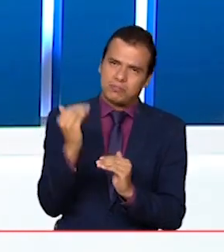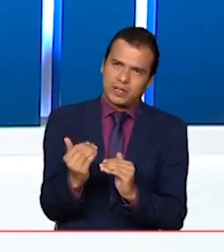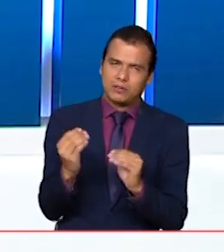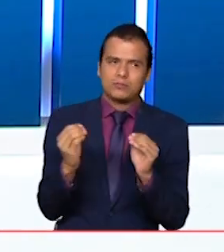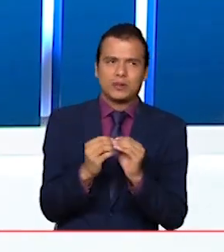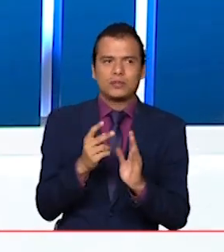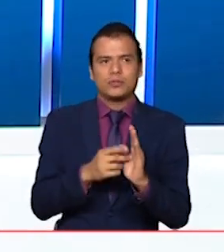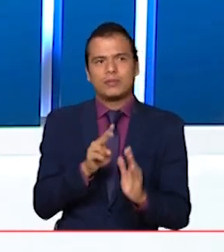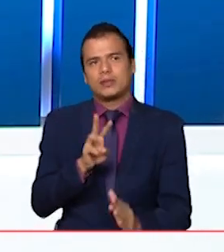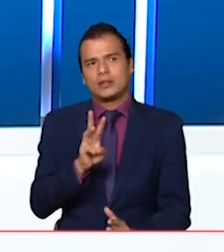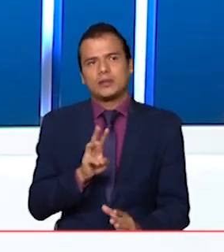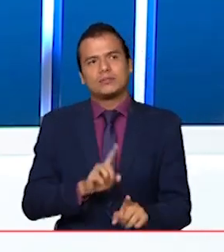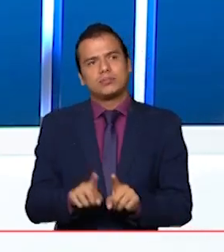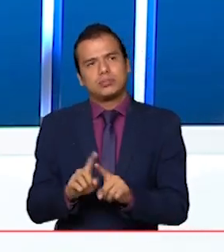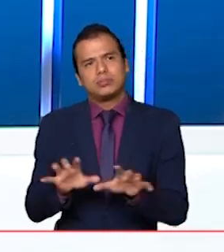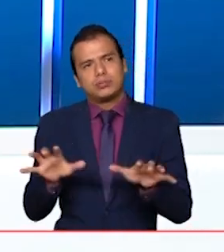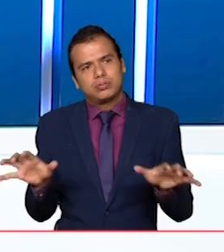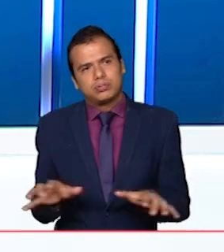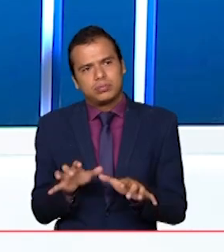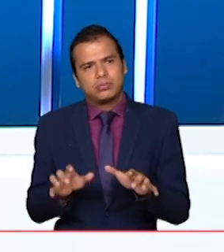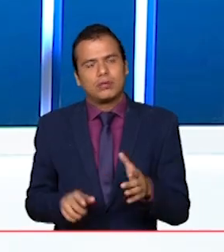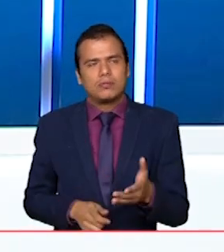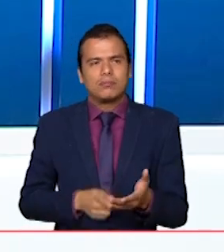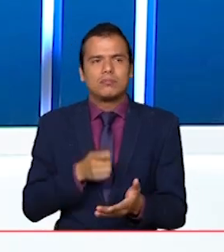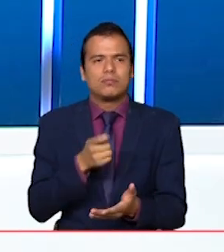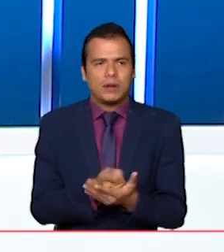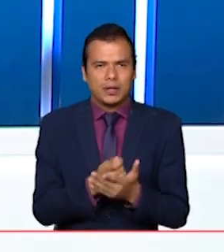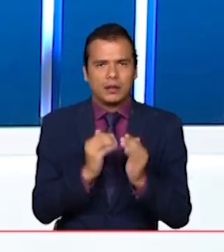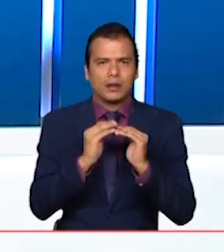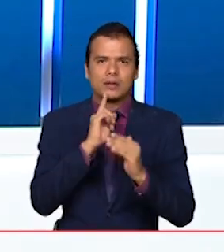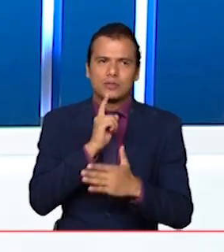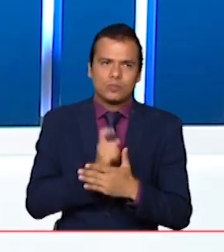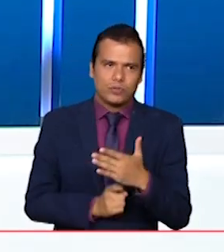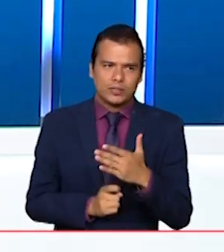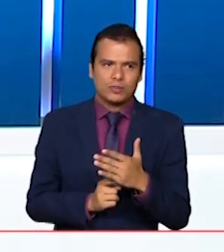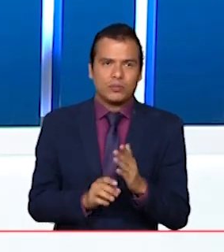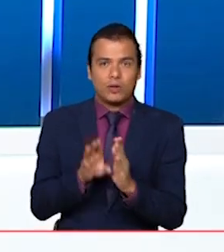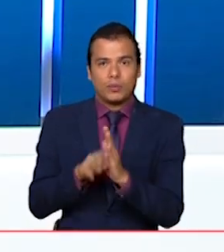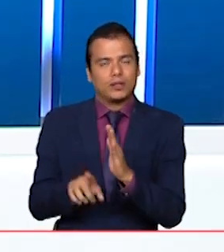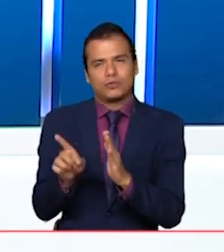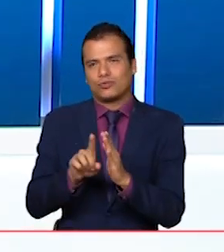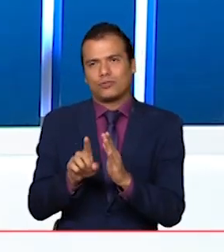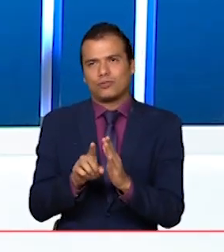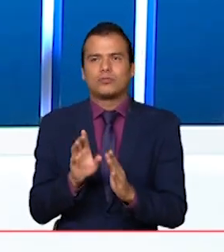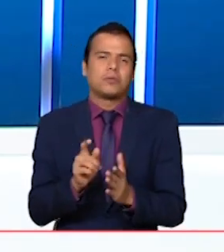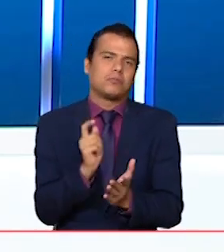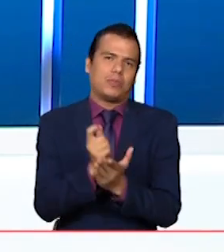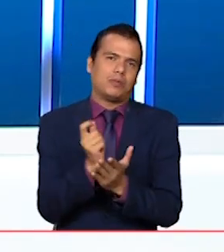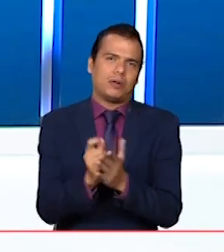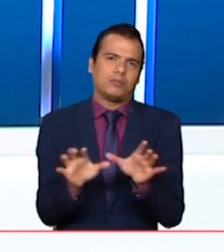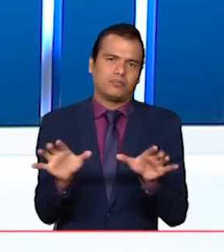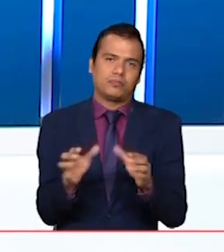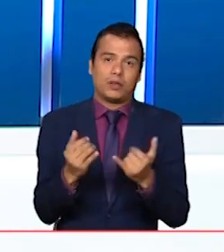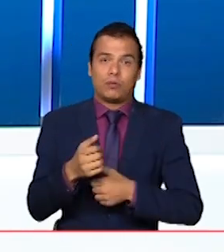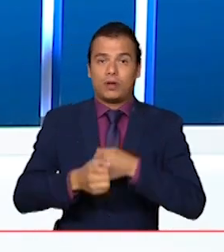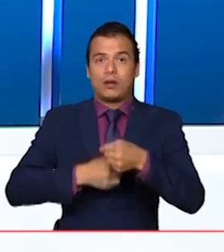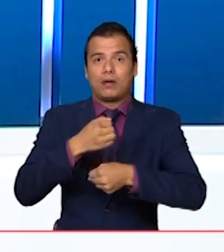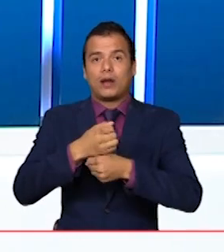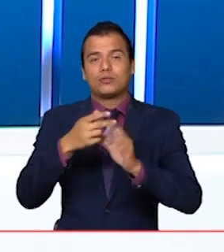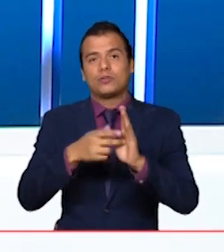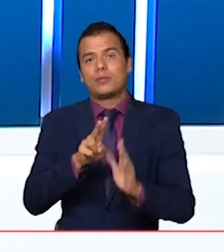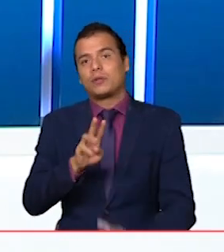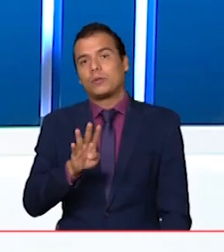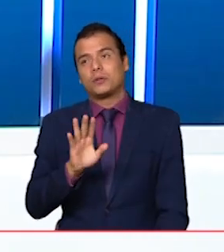una jornada de descuentos para el pago del impuesto predial unificado, pero no papayazo. Y este 2024 está en